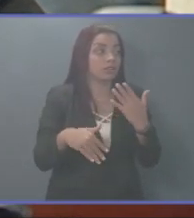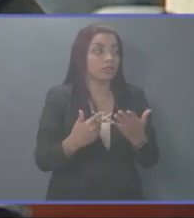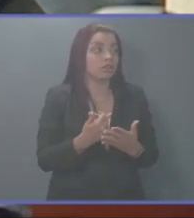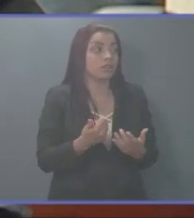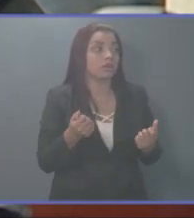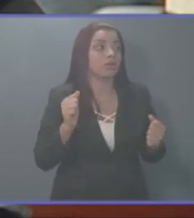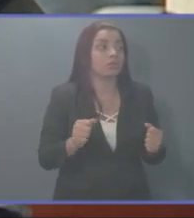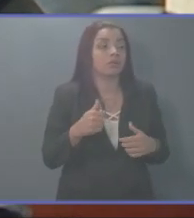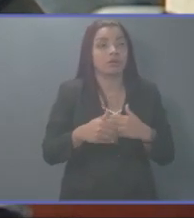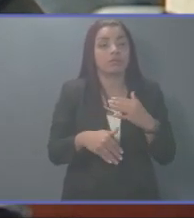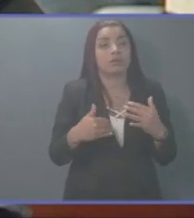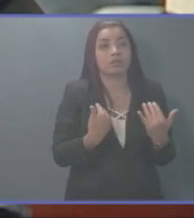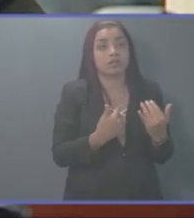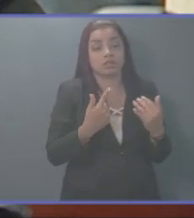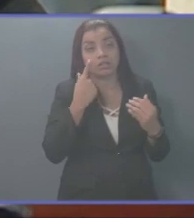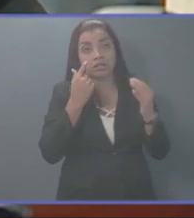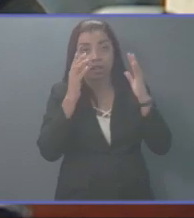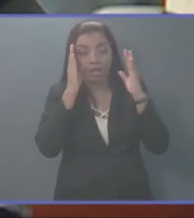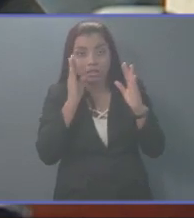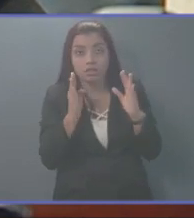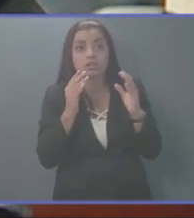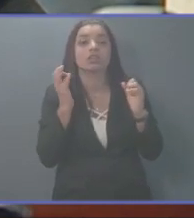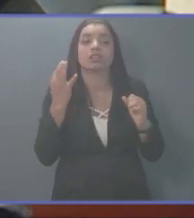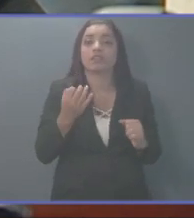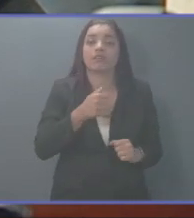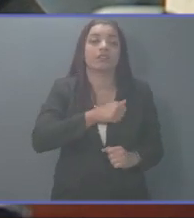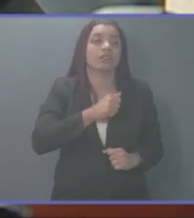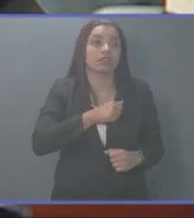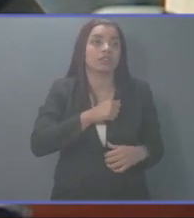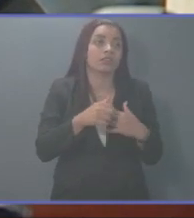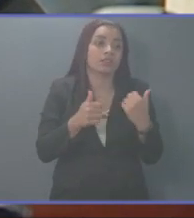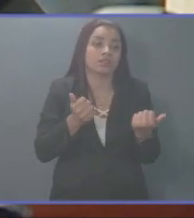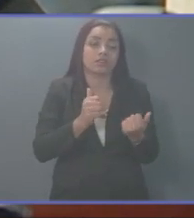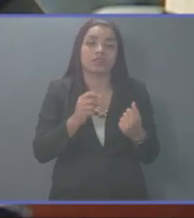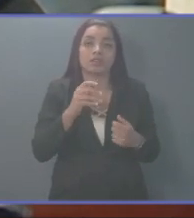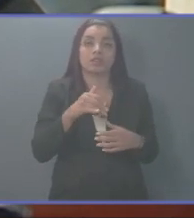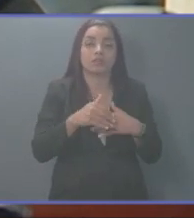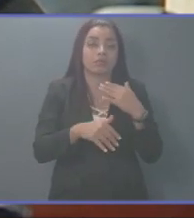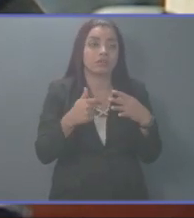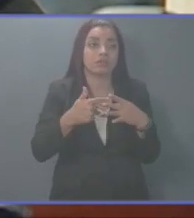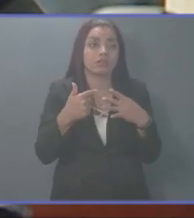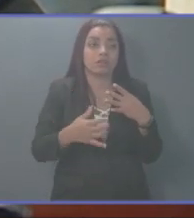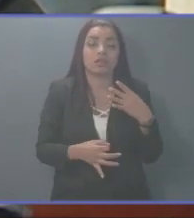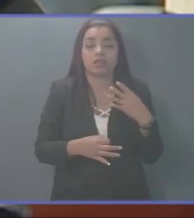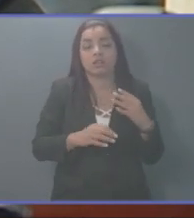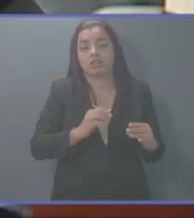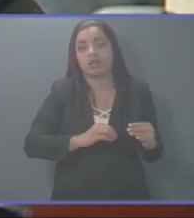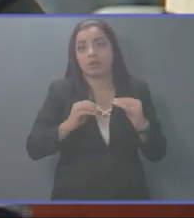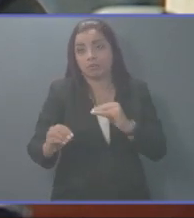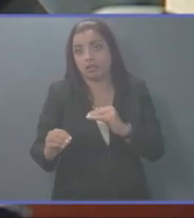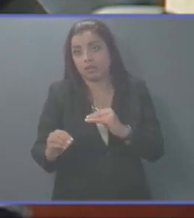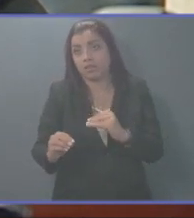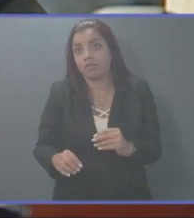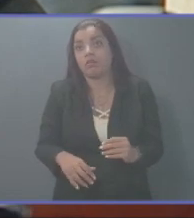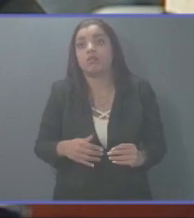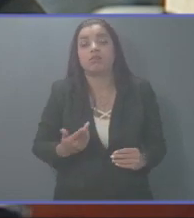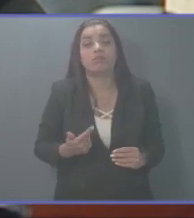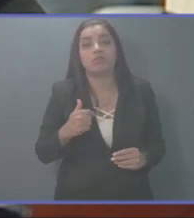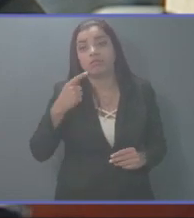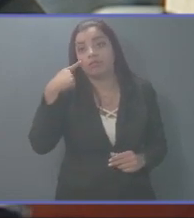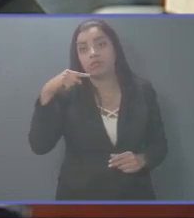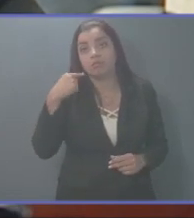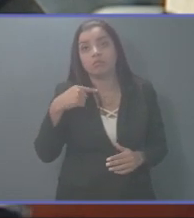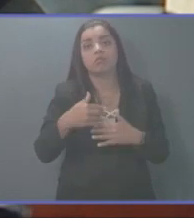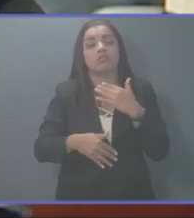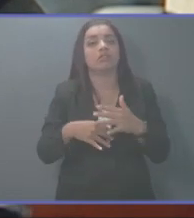activado el mecanismo de atención y protección, se encargará de realizar las valoraciones del índice de riesgo que deberá de ser aplicado a fin de buscar